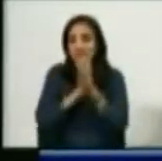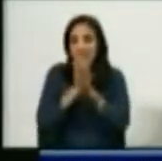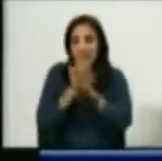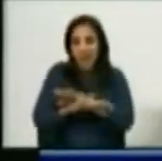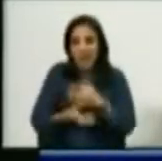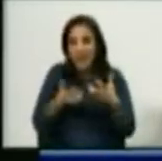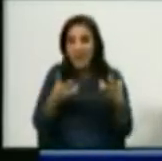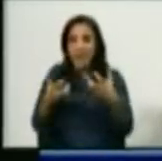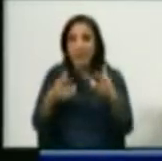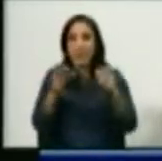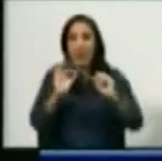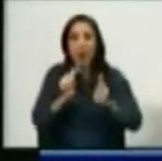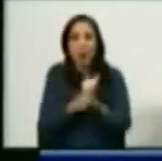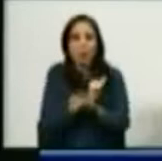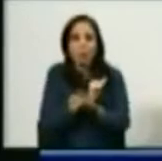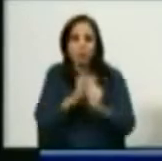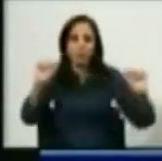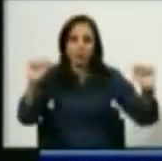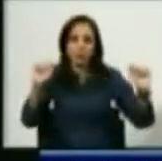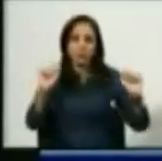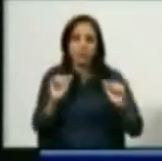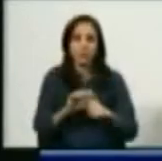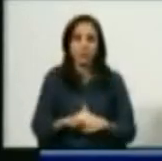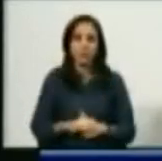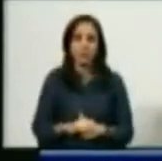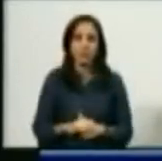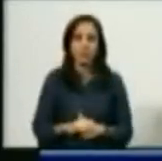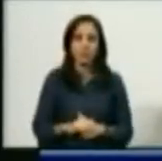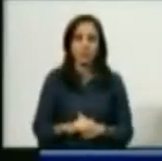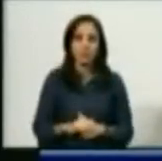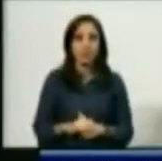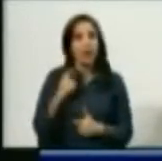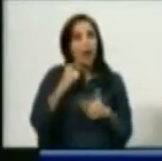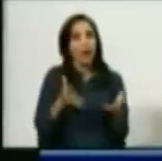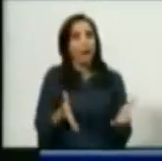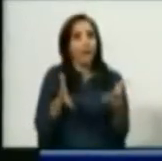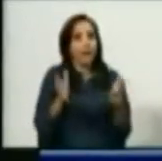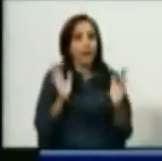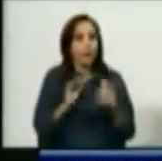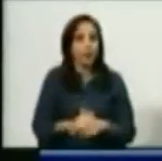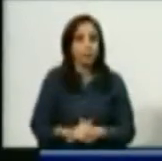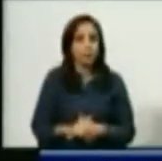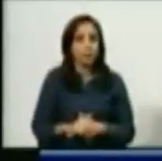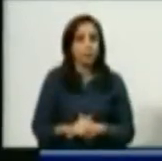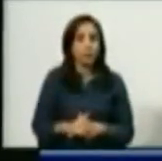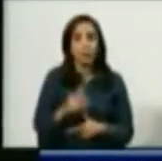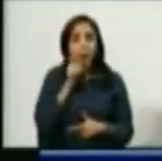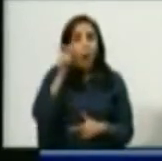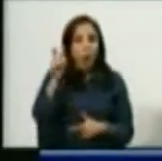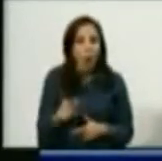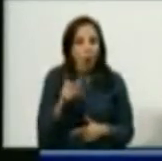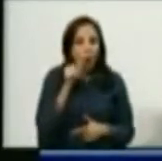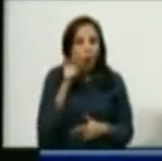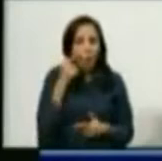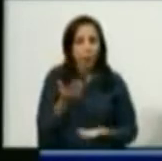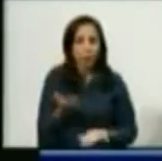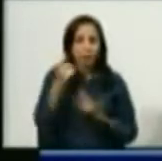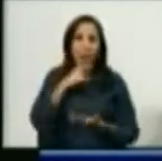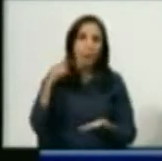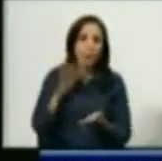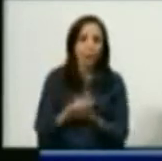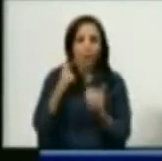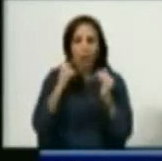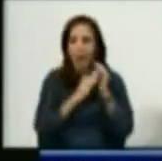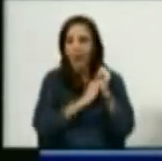rompe la sala si se acabó la bodega triunfó mira en verdad Bob es